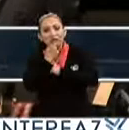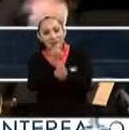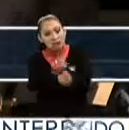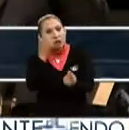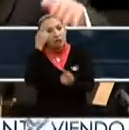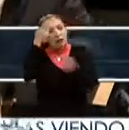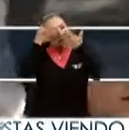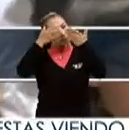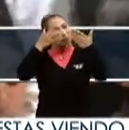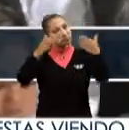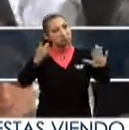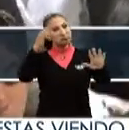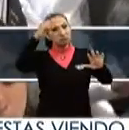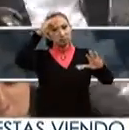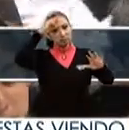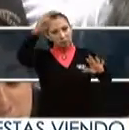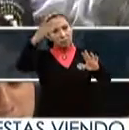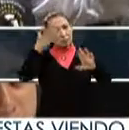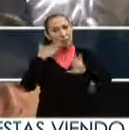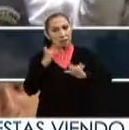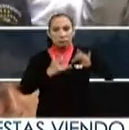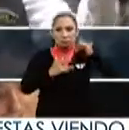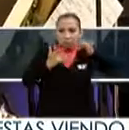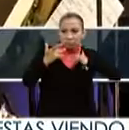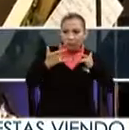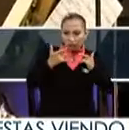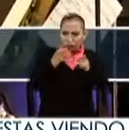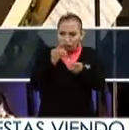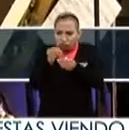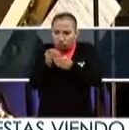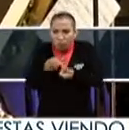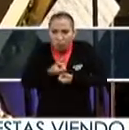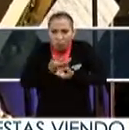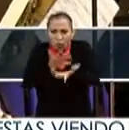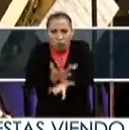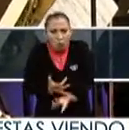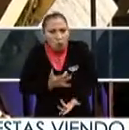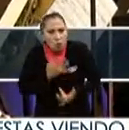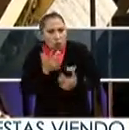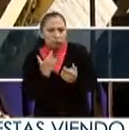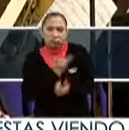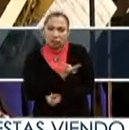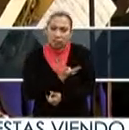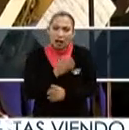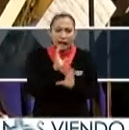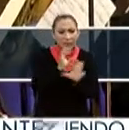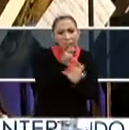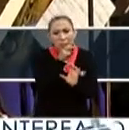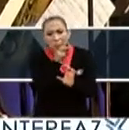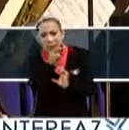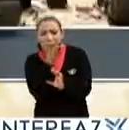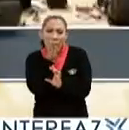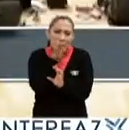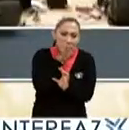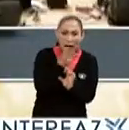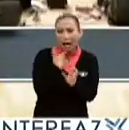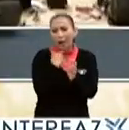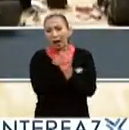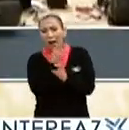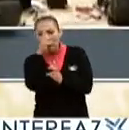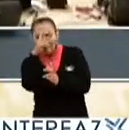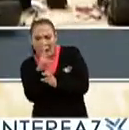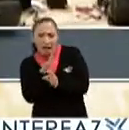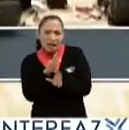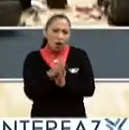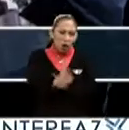más críticos, más sensibles, tocan sentimientos, emociones. Le cantamos al papá, a la mamá, a nuestra patria, a